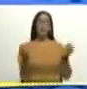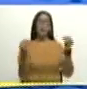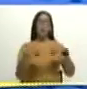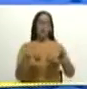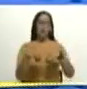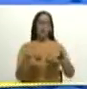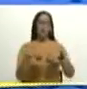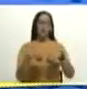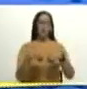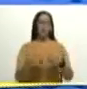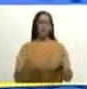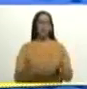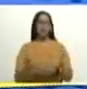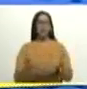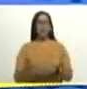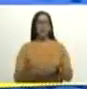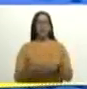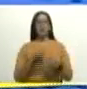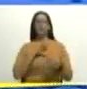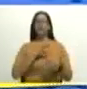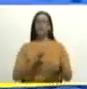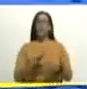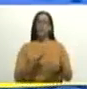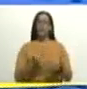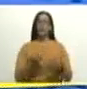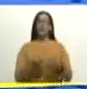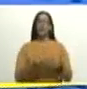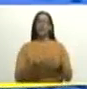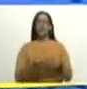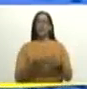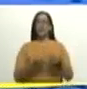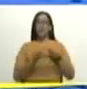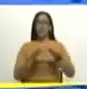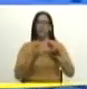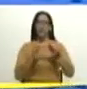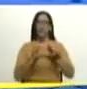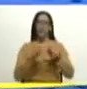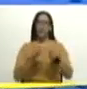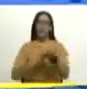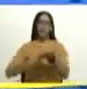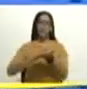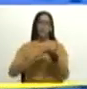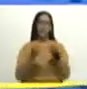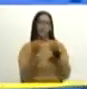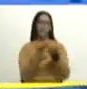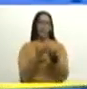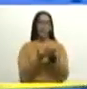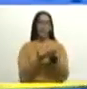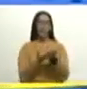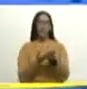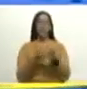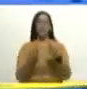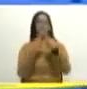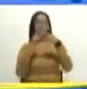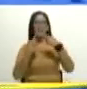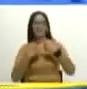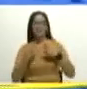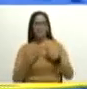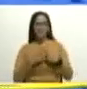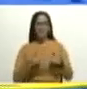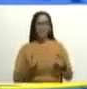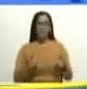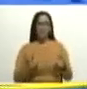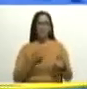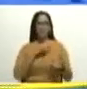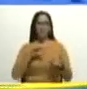consenso se trata de continuar la senda de la recuperación económica y la diversificación